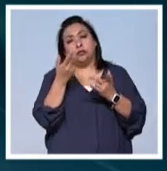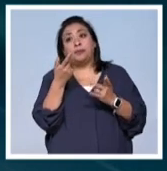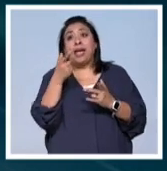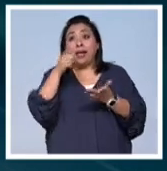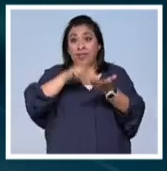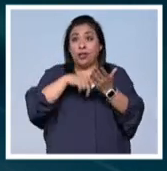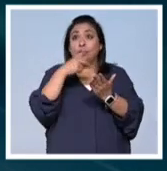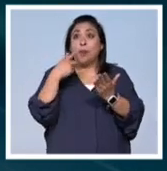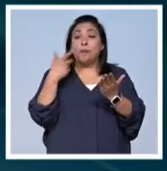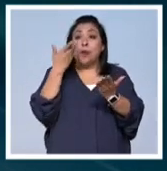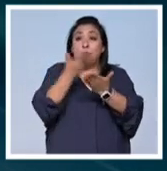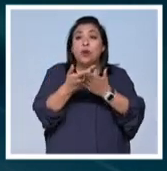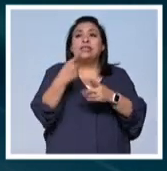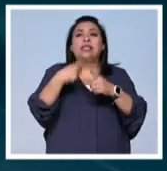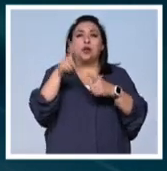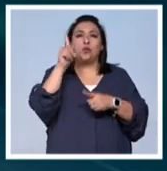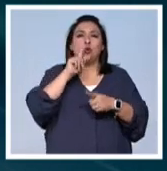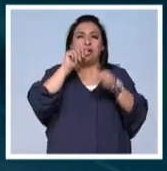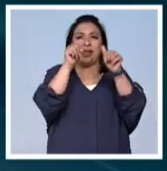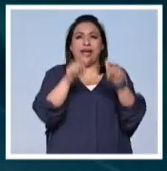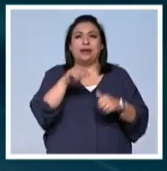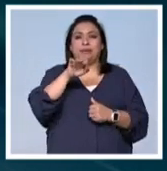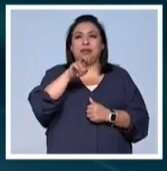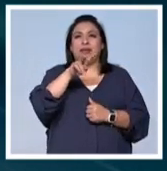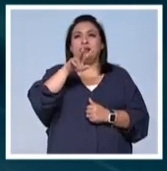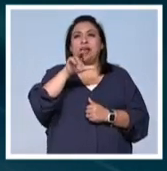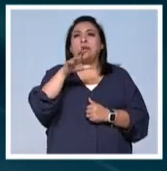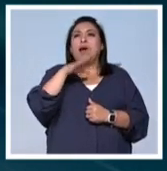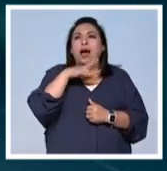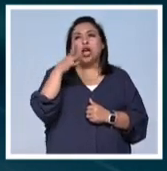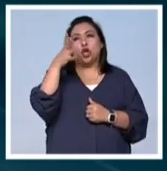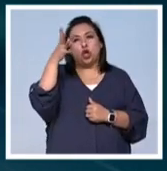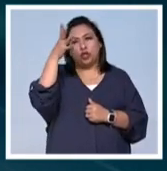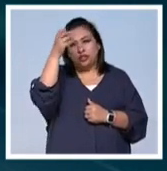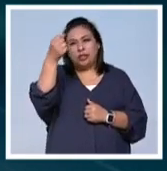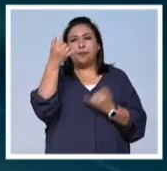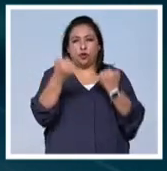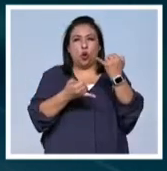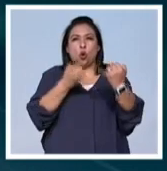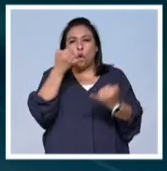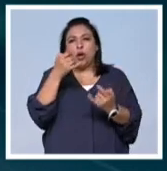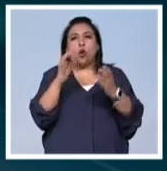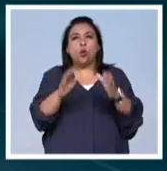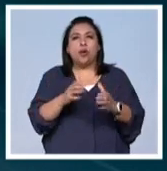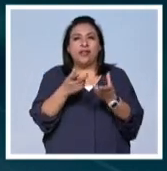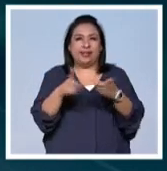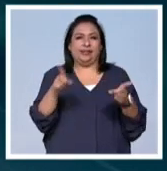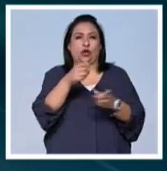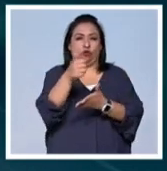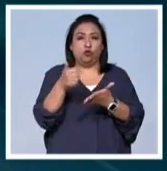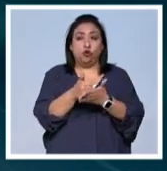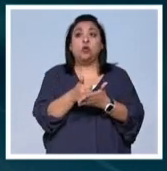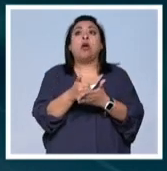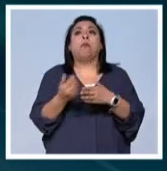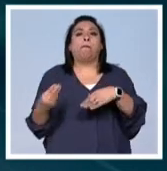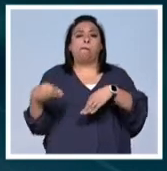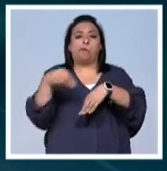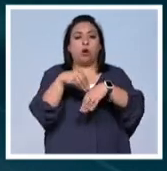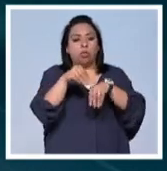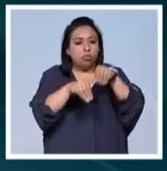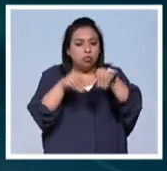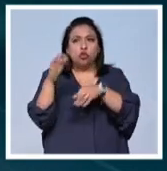encuentra la artista visual Minerva Cuevas quien ha creado a partir de los conceptos de juego Ecología y desarrollo urbano una instalación